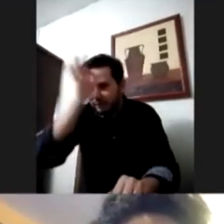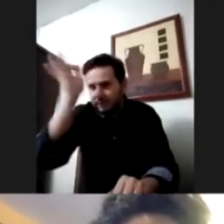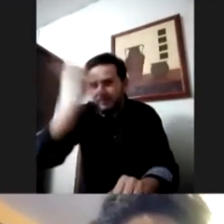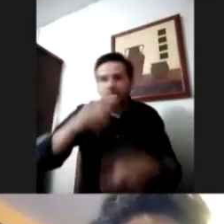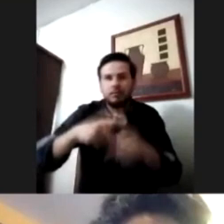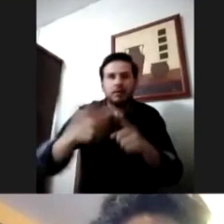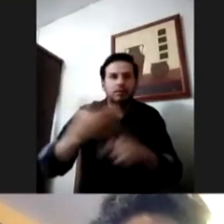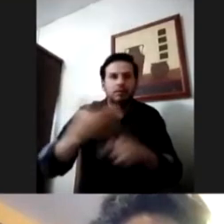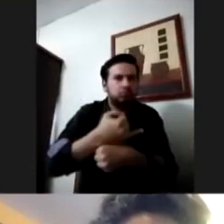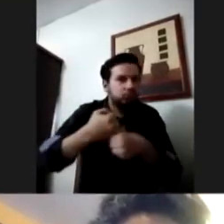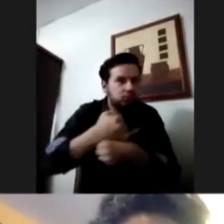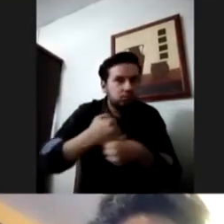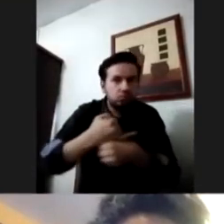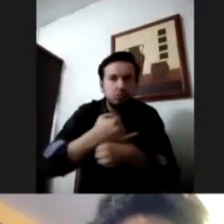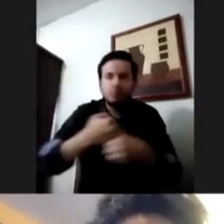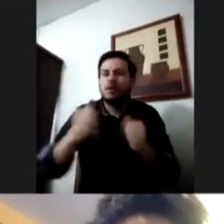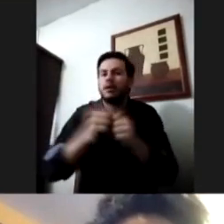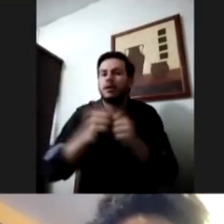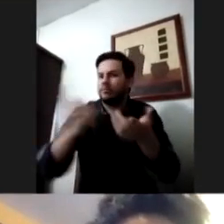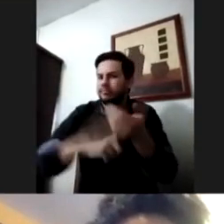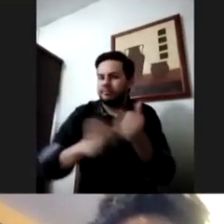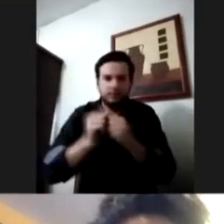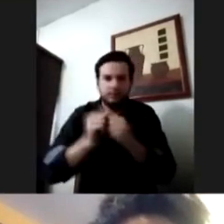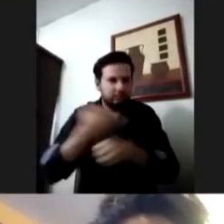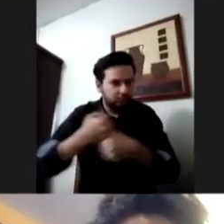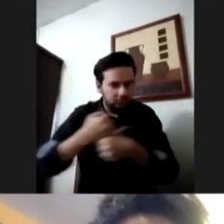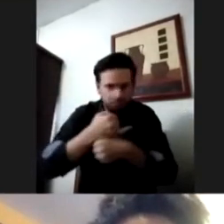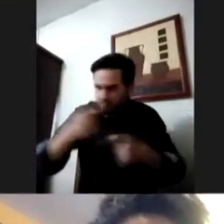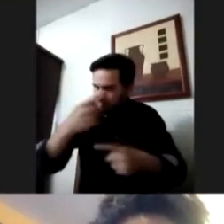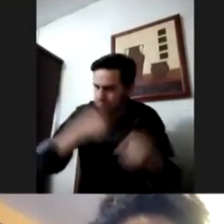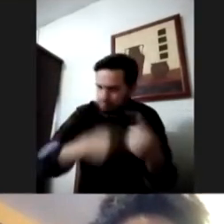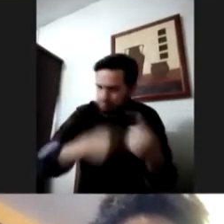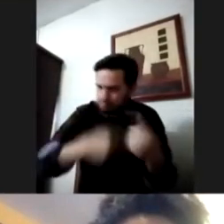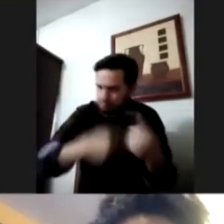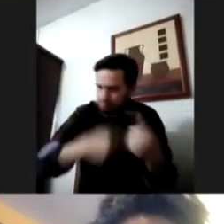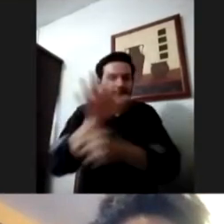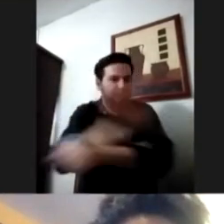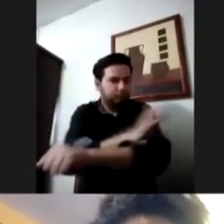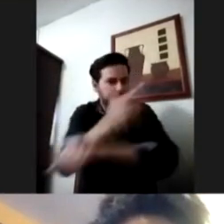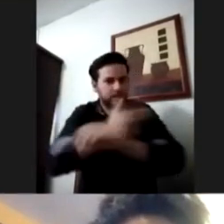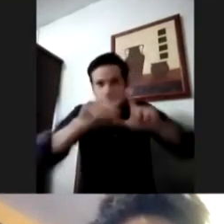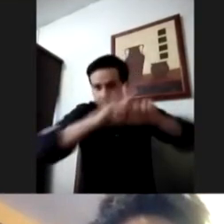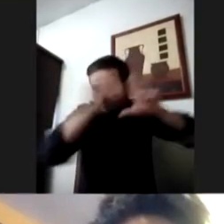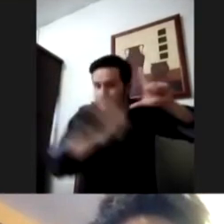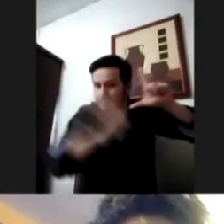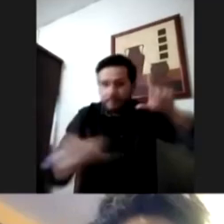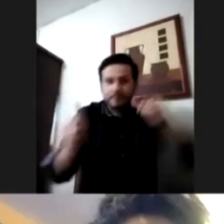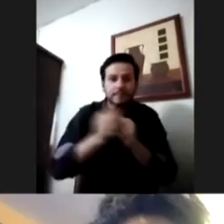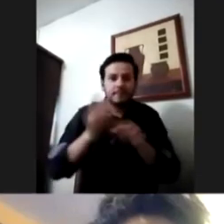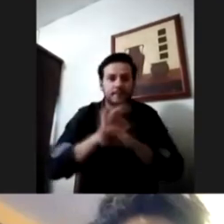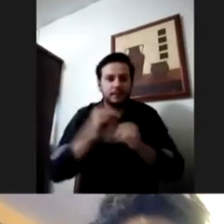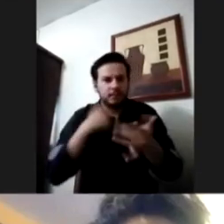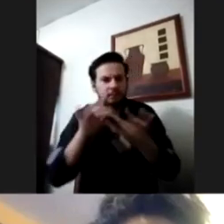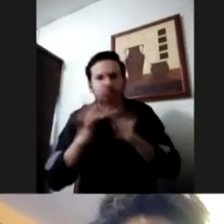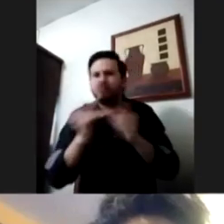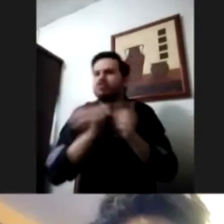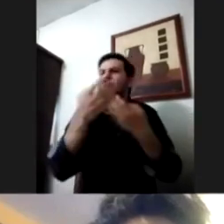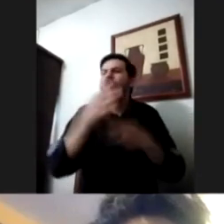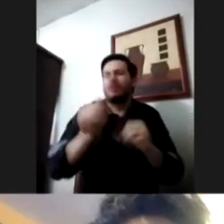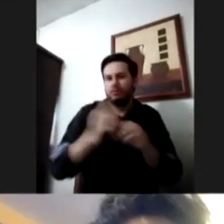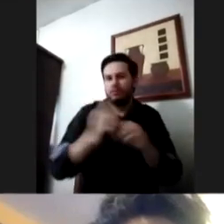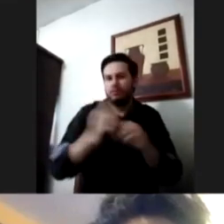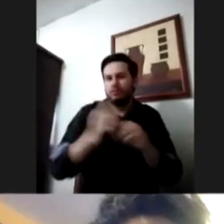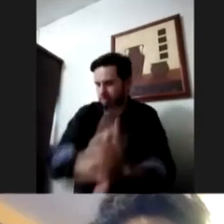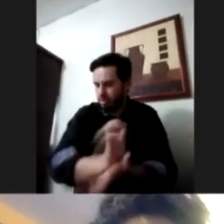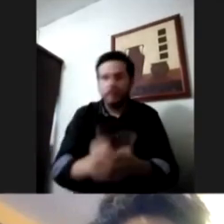investigador del Sistema Nacional de Investigadores y coordinador nacional de la Red de Investigación sobre Discriminación.